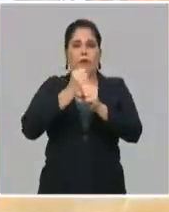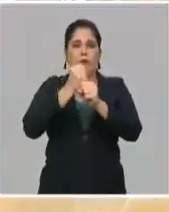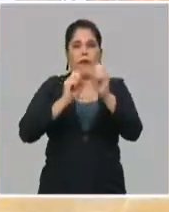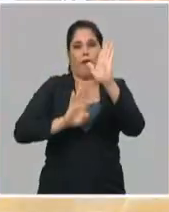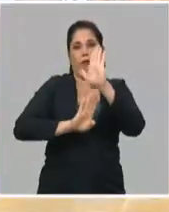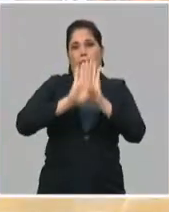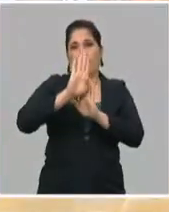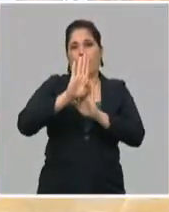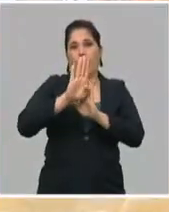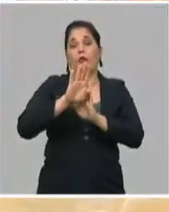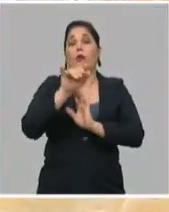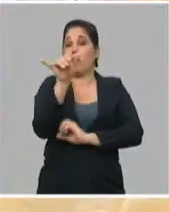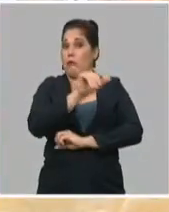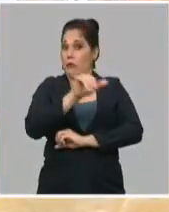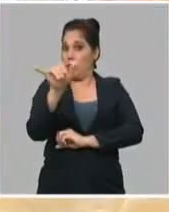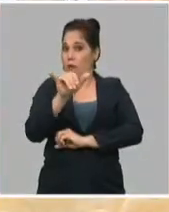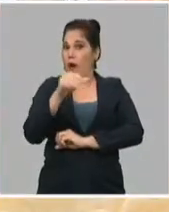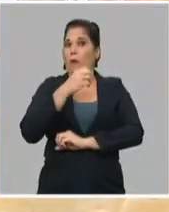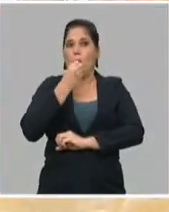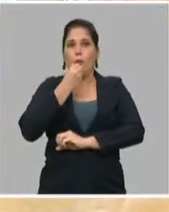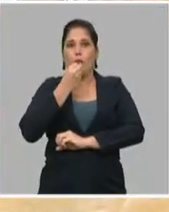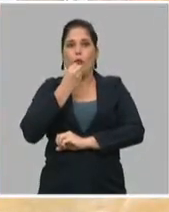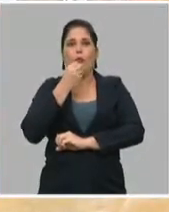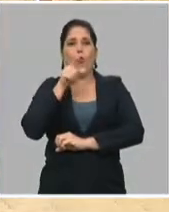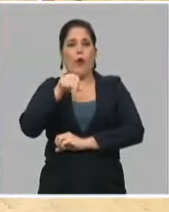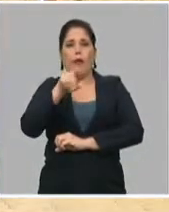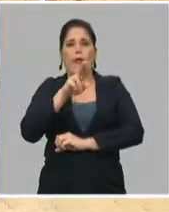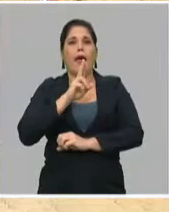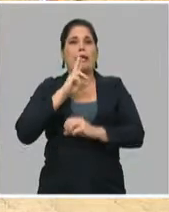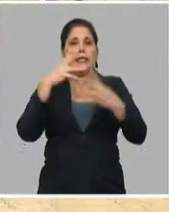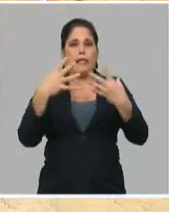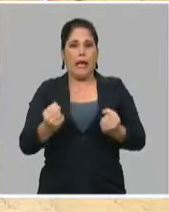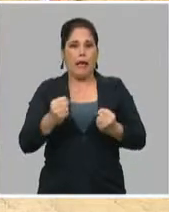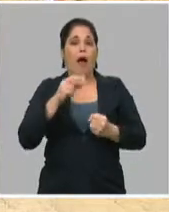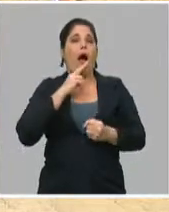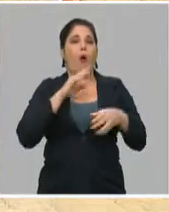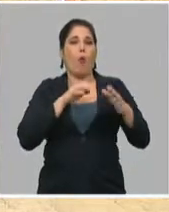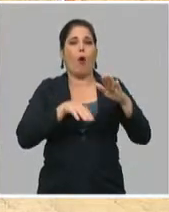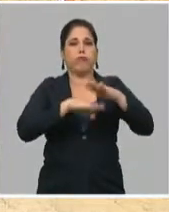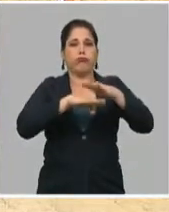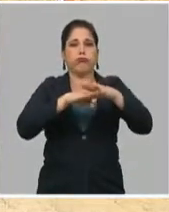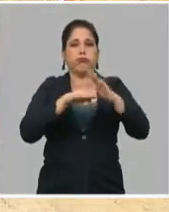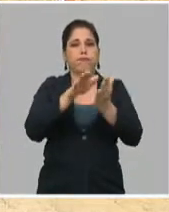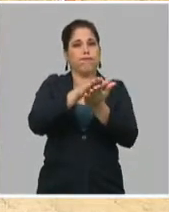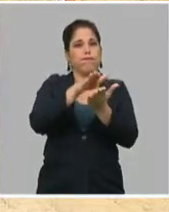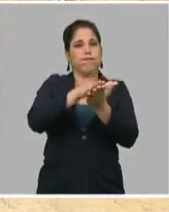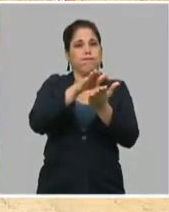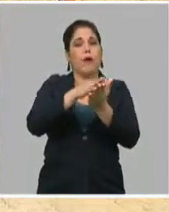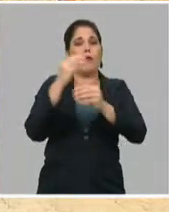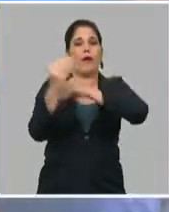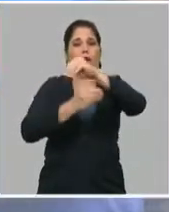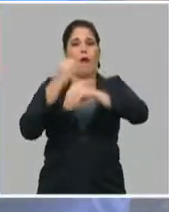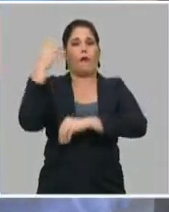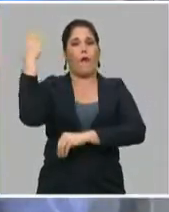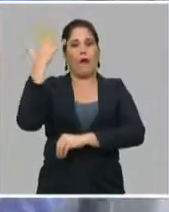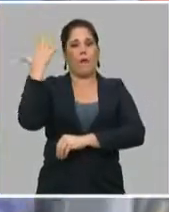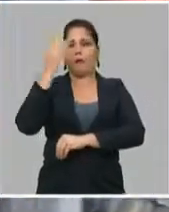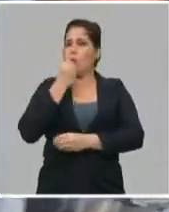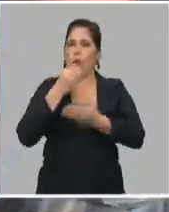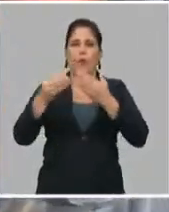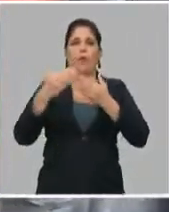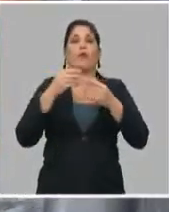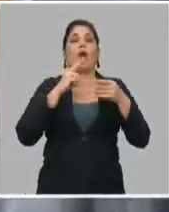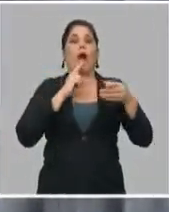desarrollo sostenible y a la vez permitirá enfrentar sequías y las consecuencias del cambio